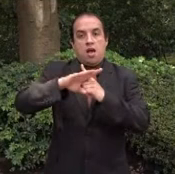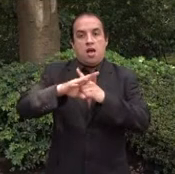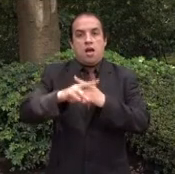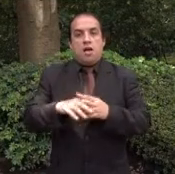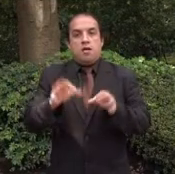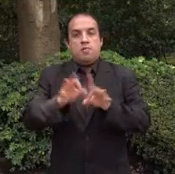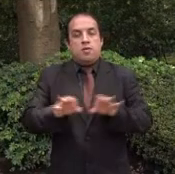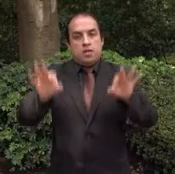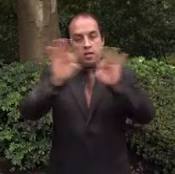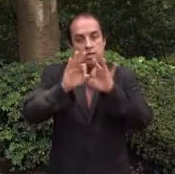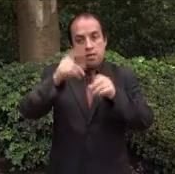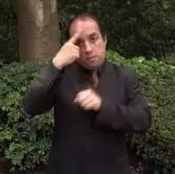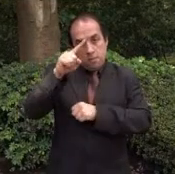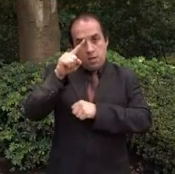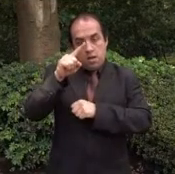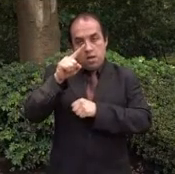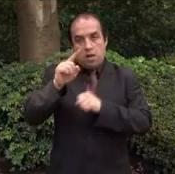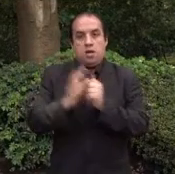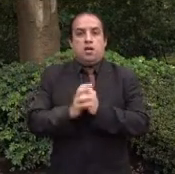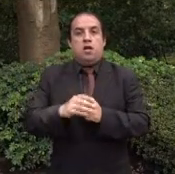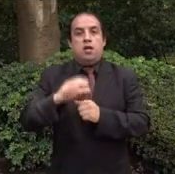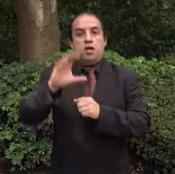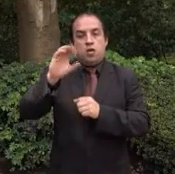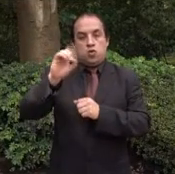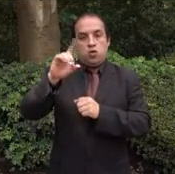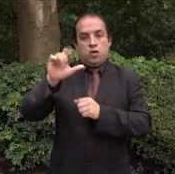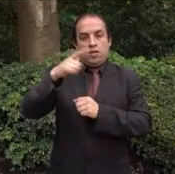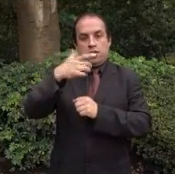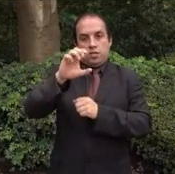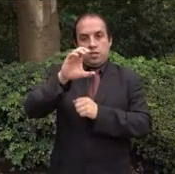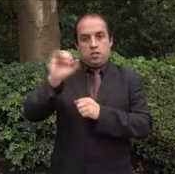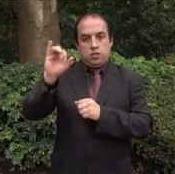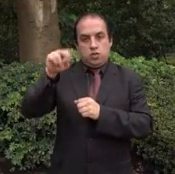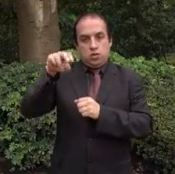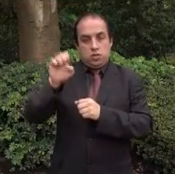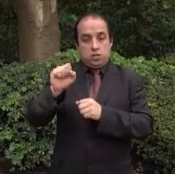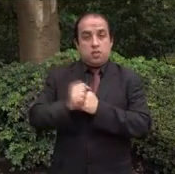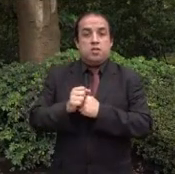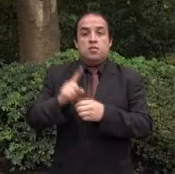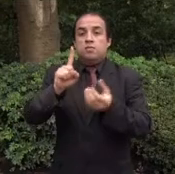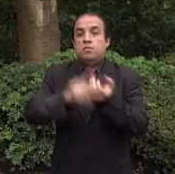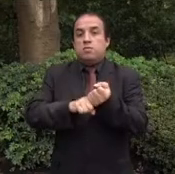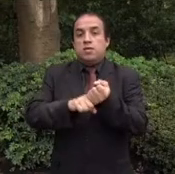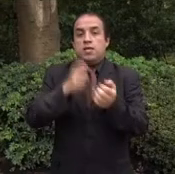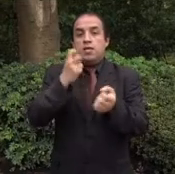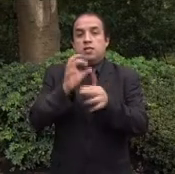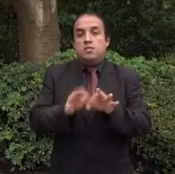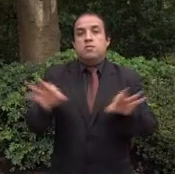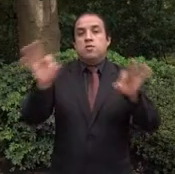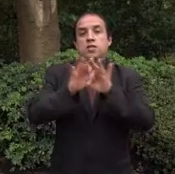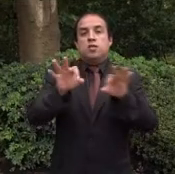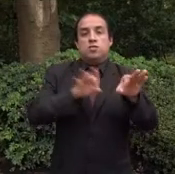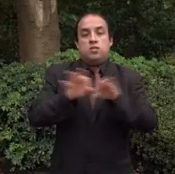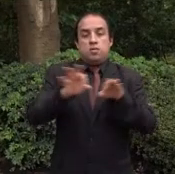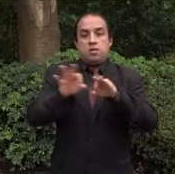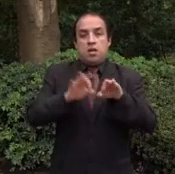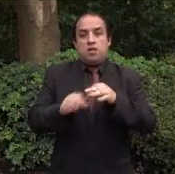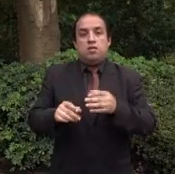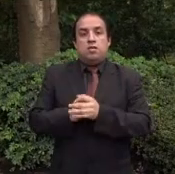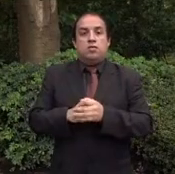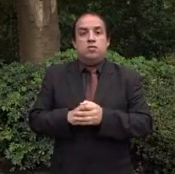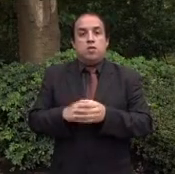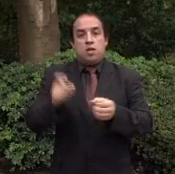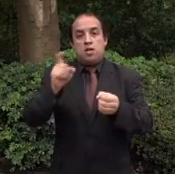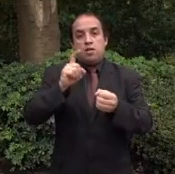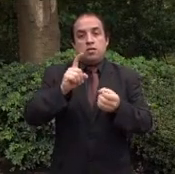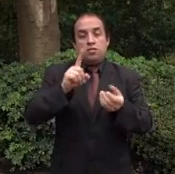privadas. Esto será parte de un sistema que estamos trabajando internamente en el proyecto Chapultepec para